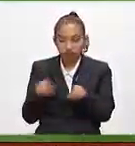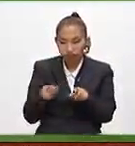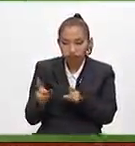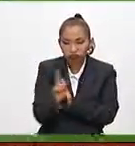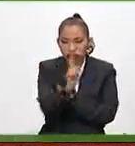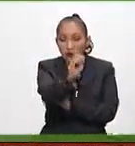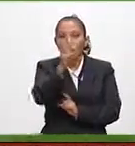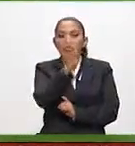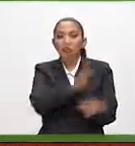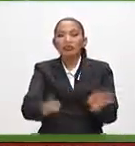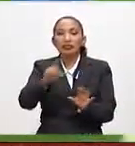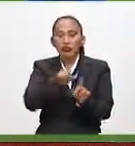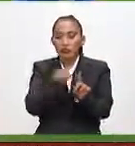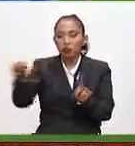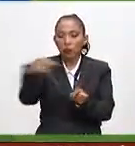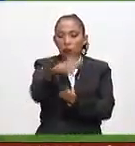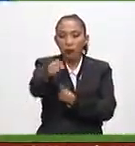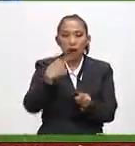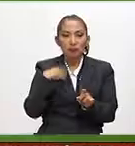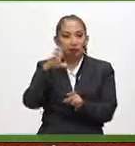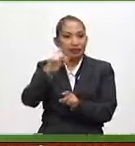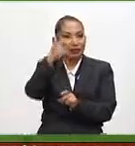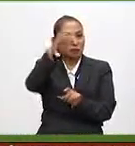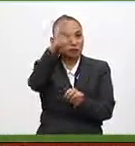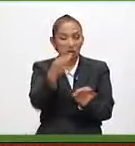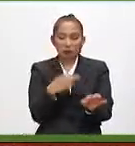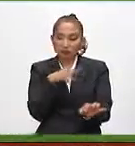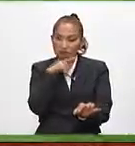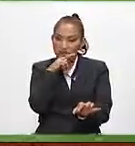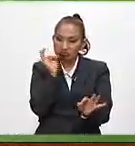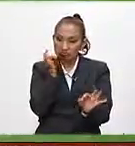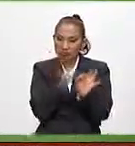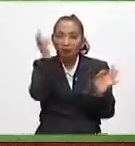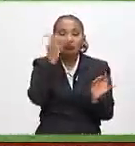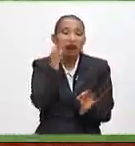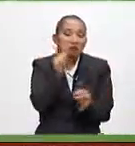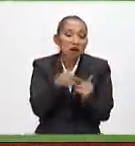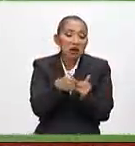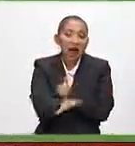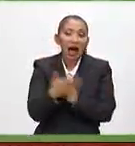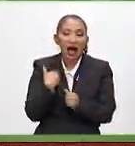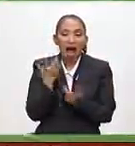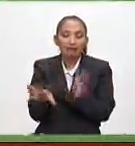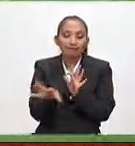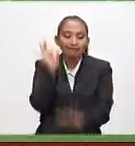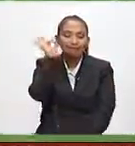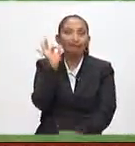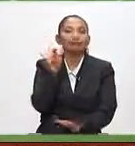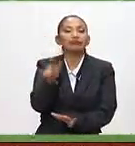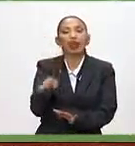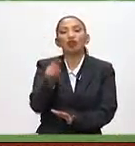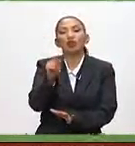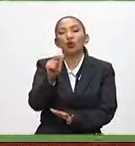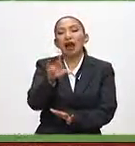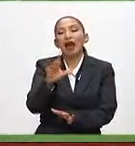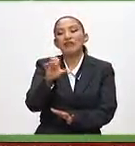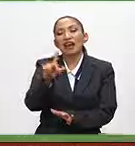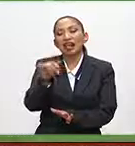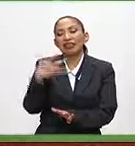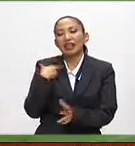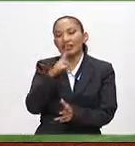con 930 pases y una efectividad del 87%. Vamos a ver qué es lo que consiguen los dirigidos por el Tuca Ferretti. Y